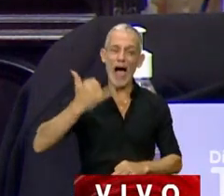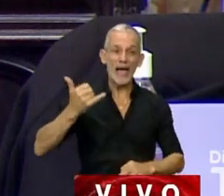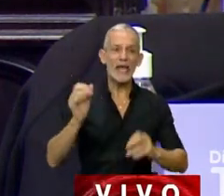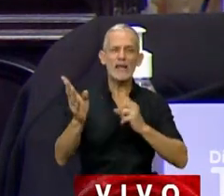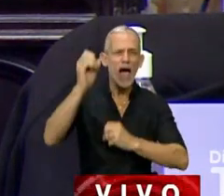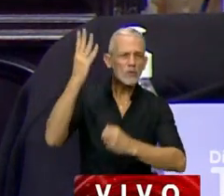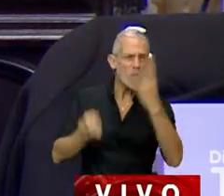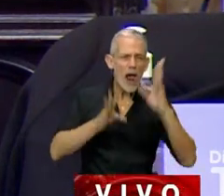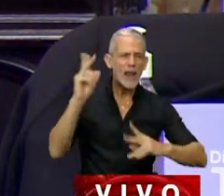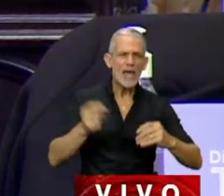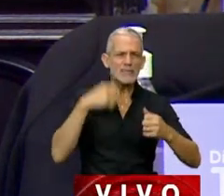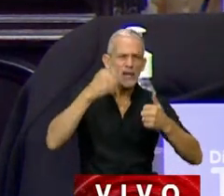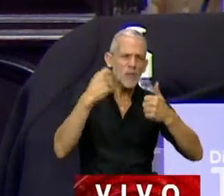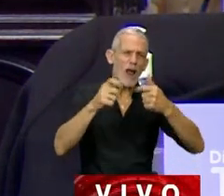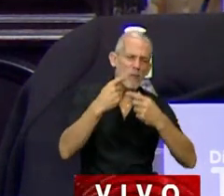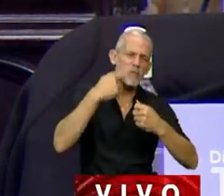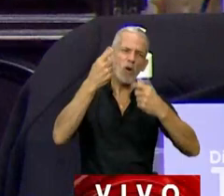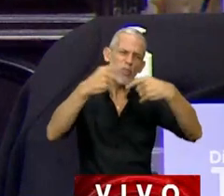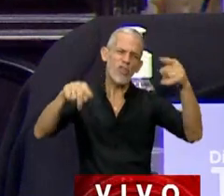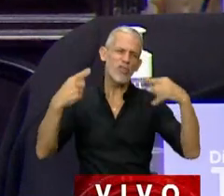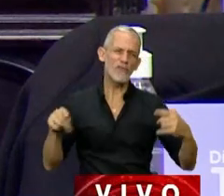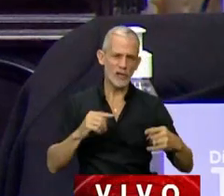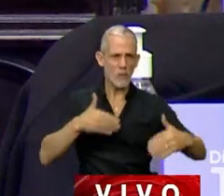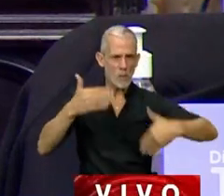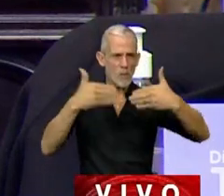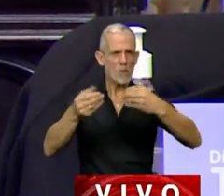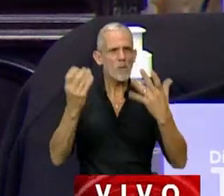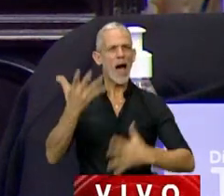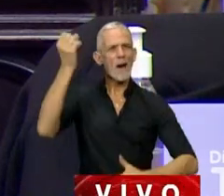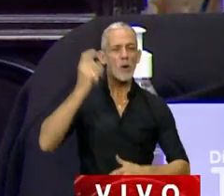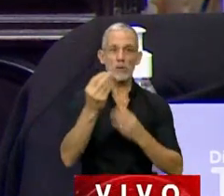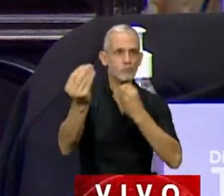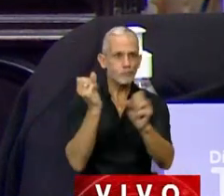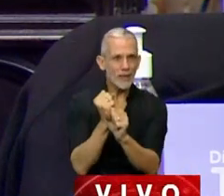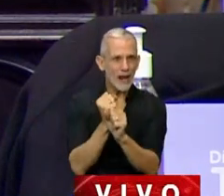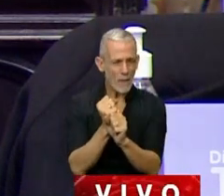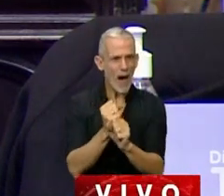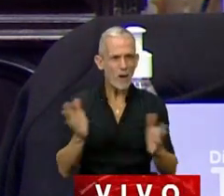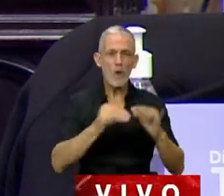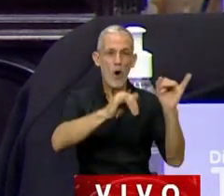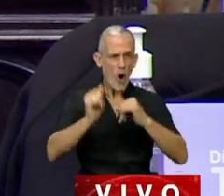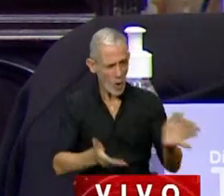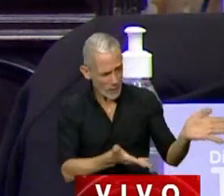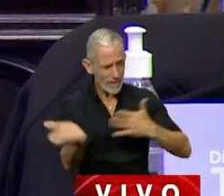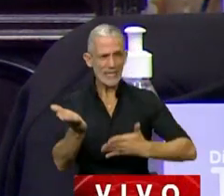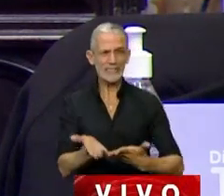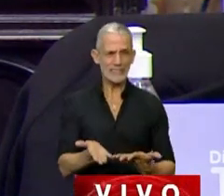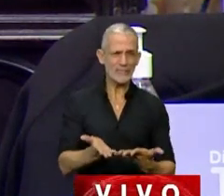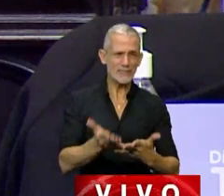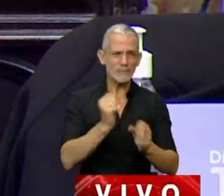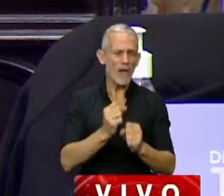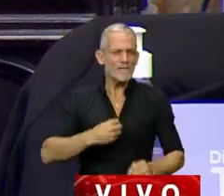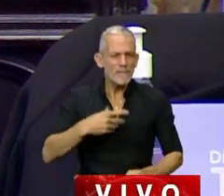la naturaleza, la biodiversidad de la Argentina, poder crecer, poder aprovechar esos empleos, poder desarrollar en muchos jóvenes